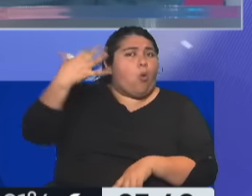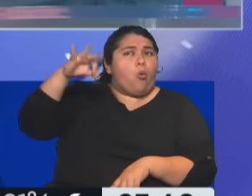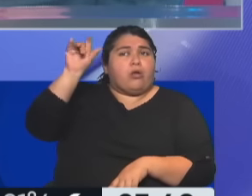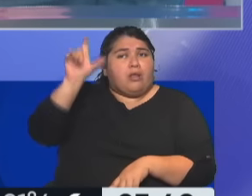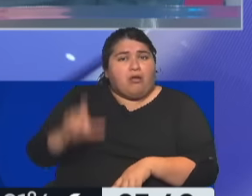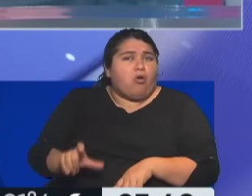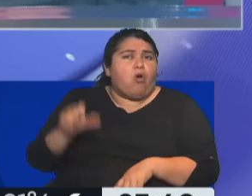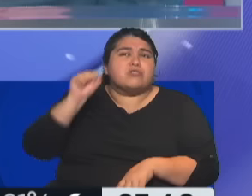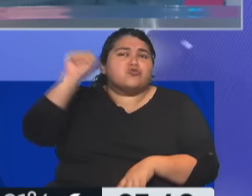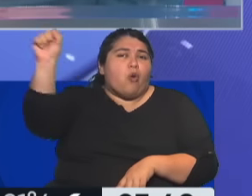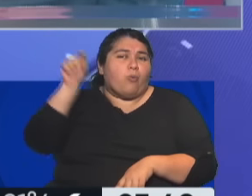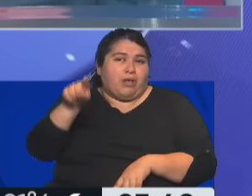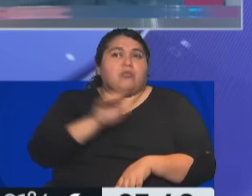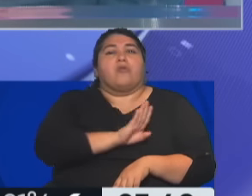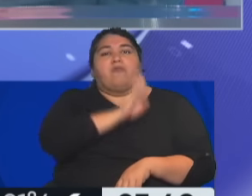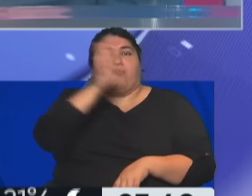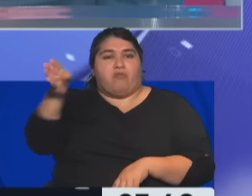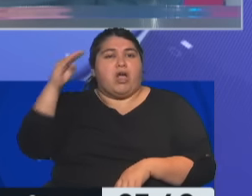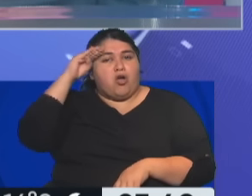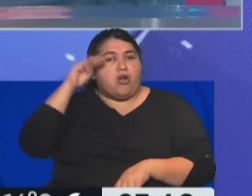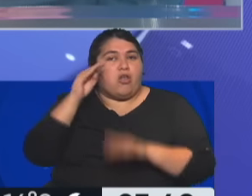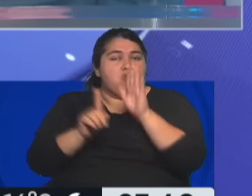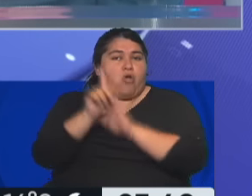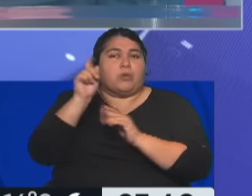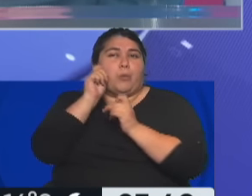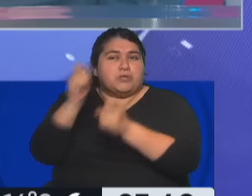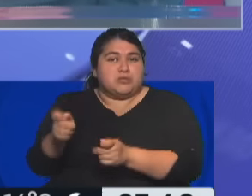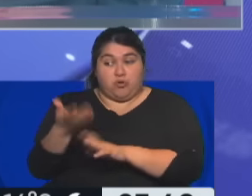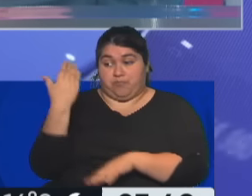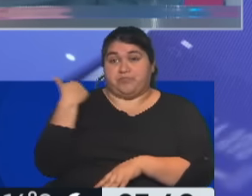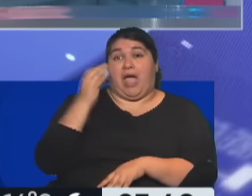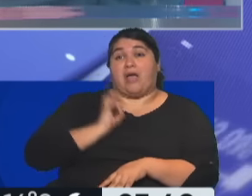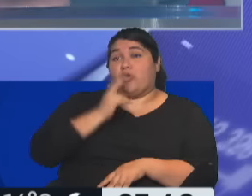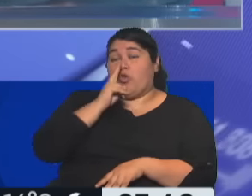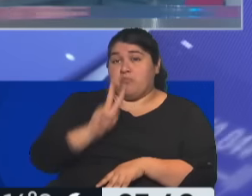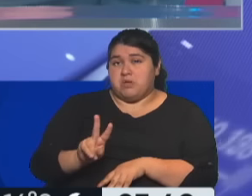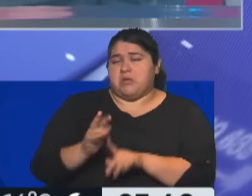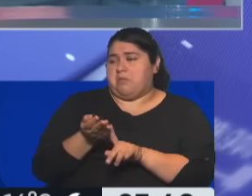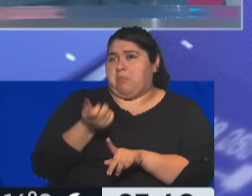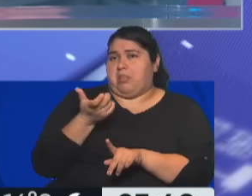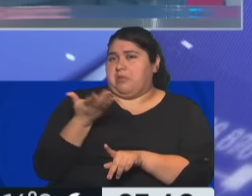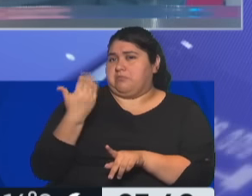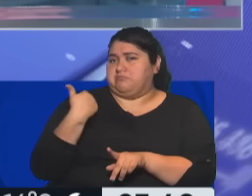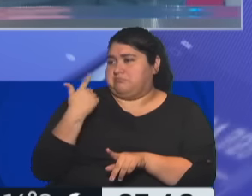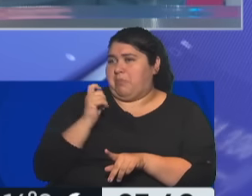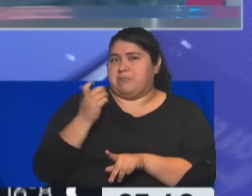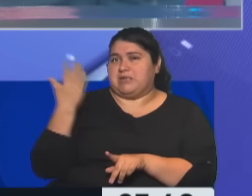ruso o soviético que visitó Corea del Norte. Lo hizo en el año 2000 y lo hizo en el pasado